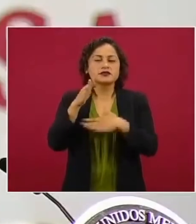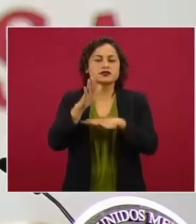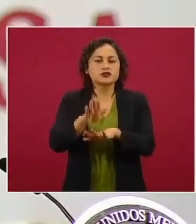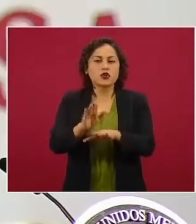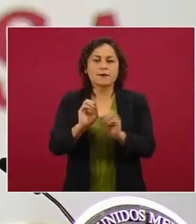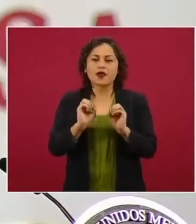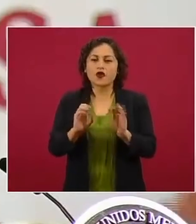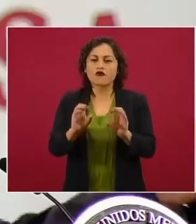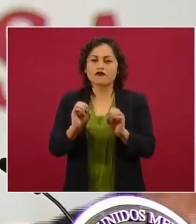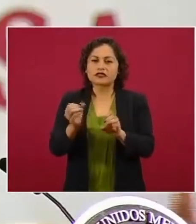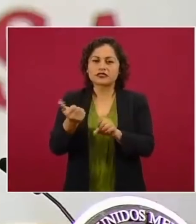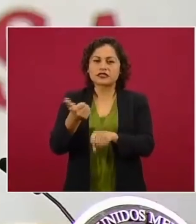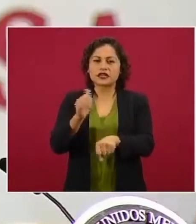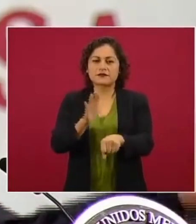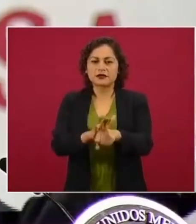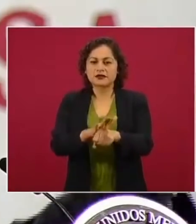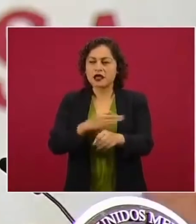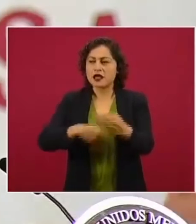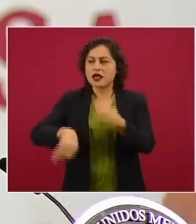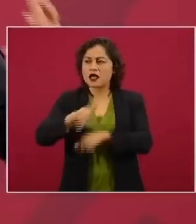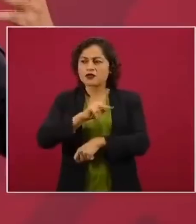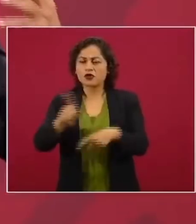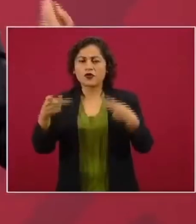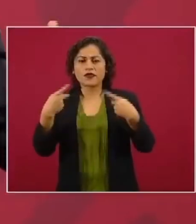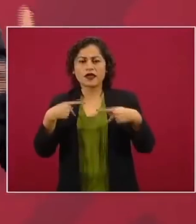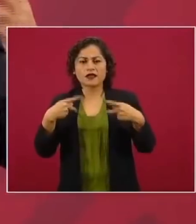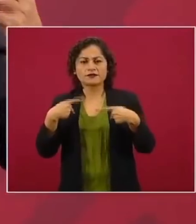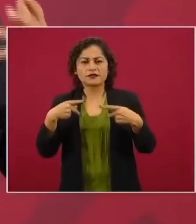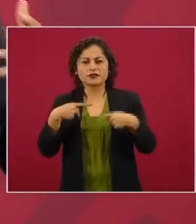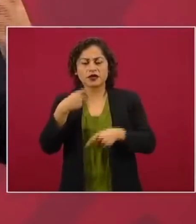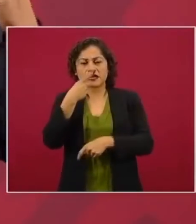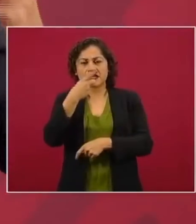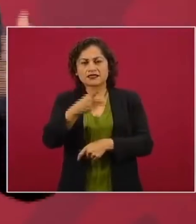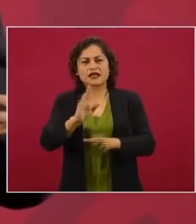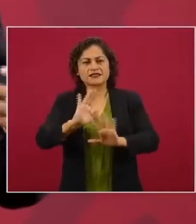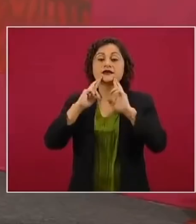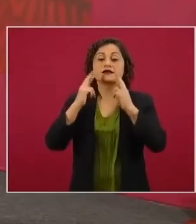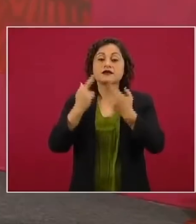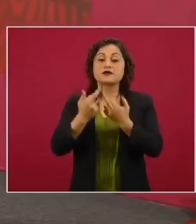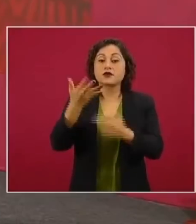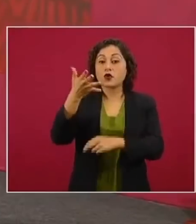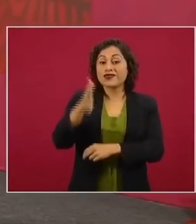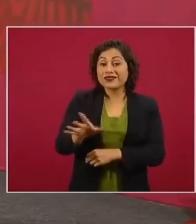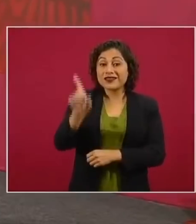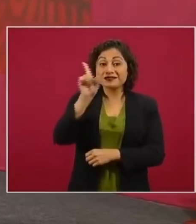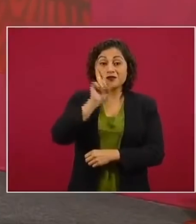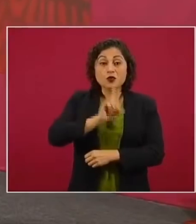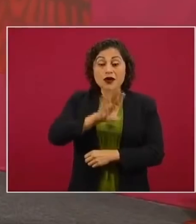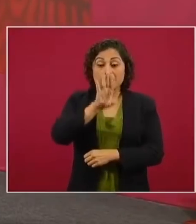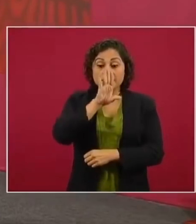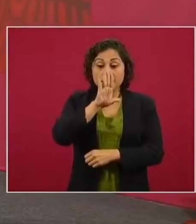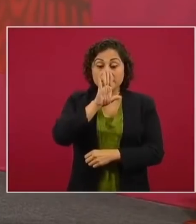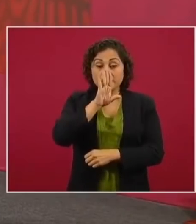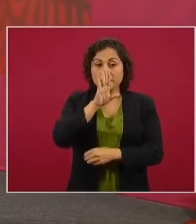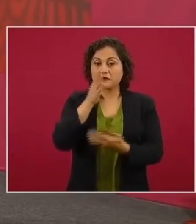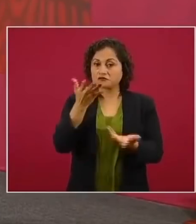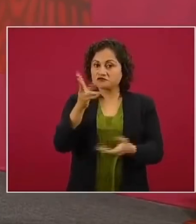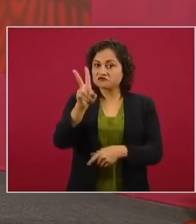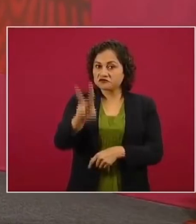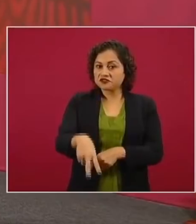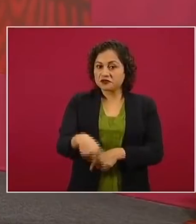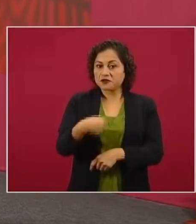y homicidio. Y ahí delante de él, en el mismo atril del Salón Tesorería en la mañanera, la secretaria de Gobernación, Olga Sánchez Cordero, lo